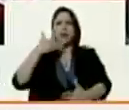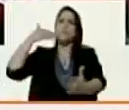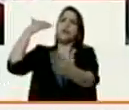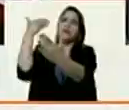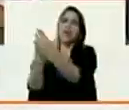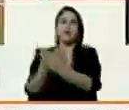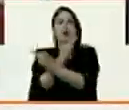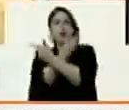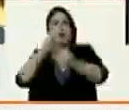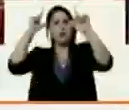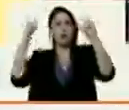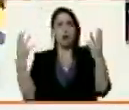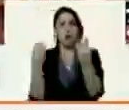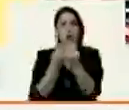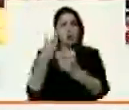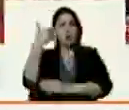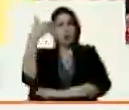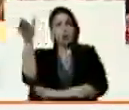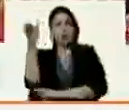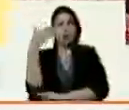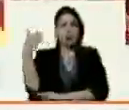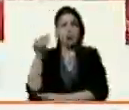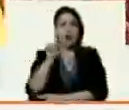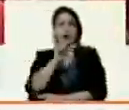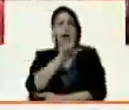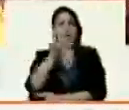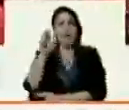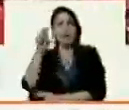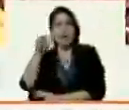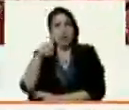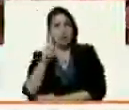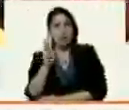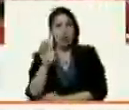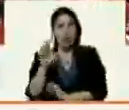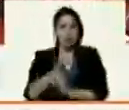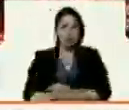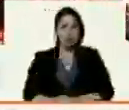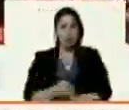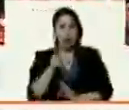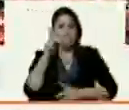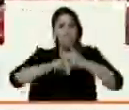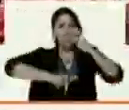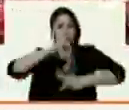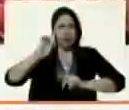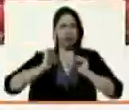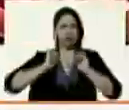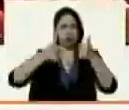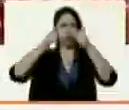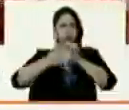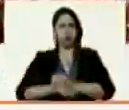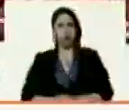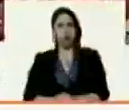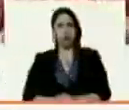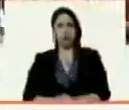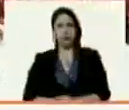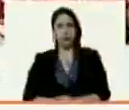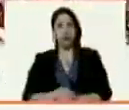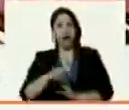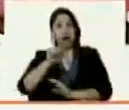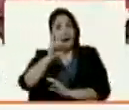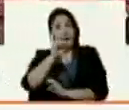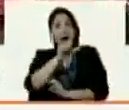su libertad junto con las banderas de Allende. Es un proceso que comenzó con Salvador